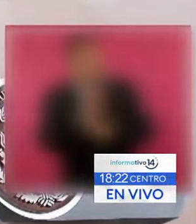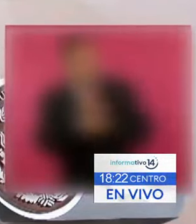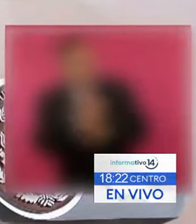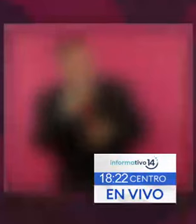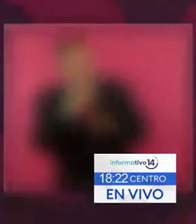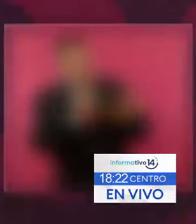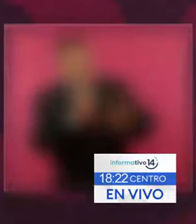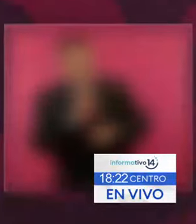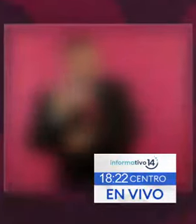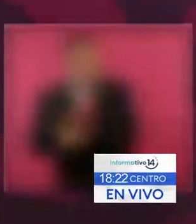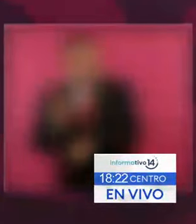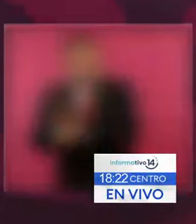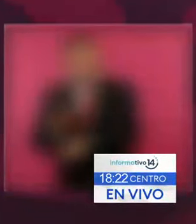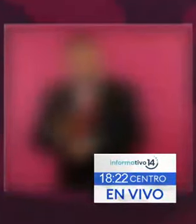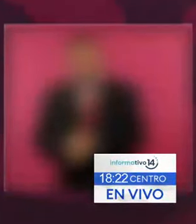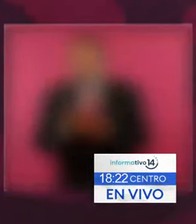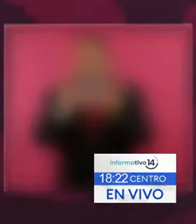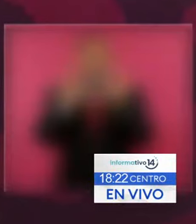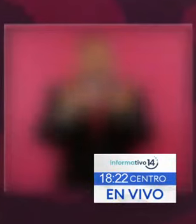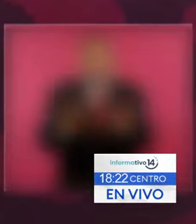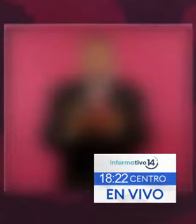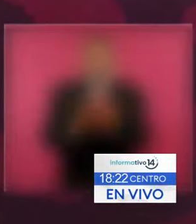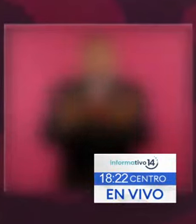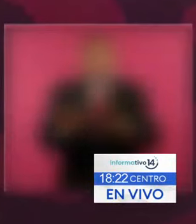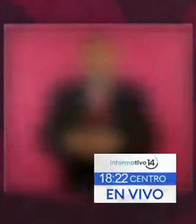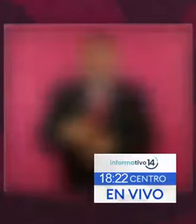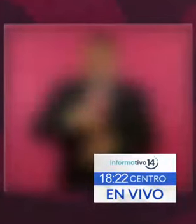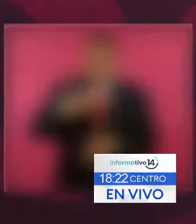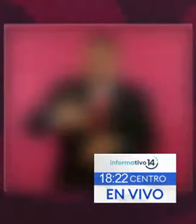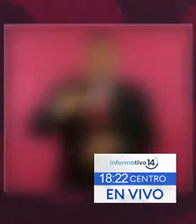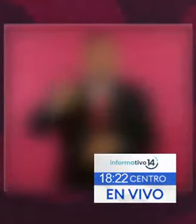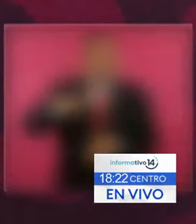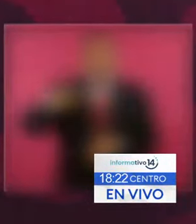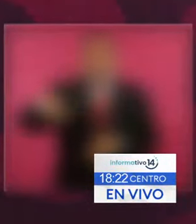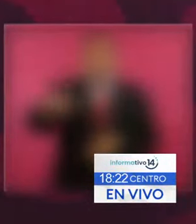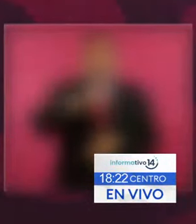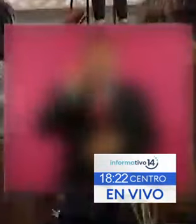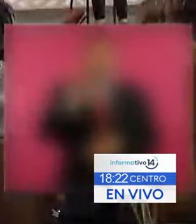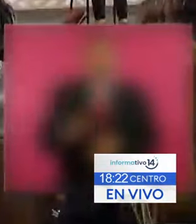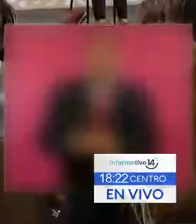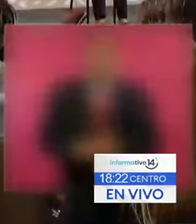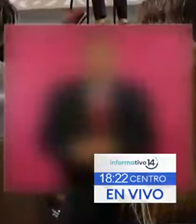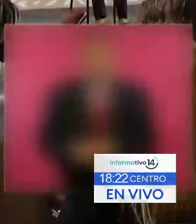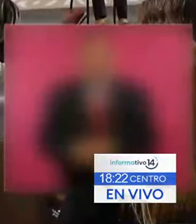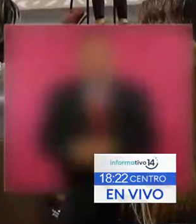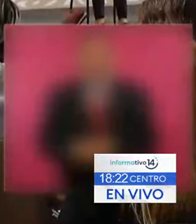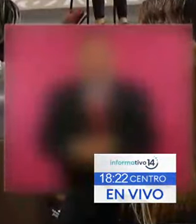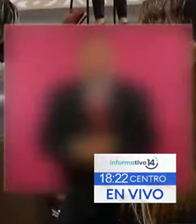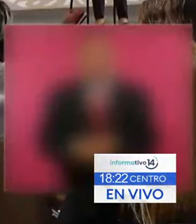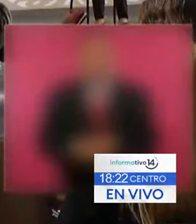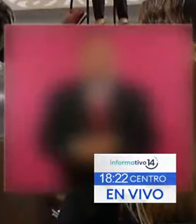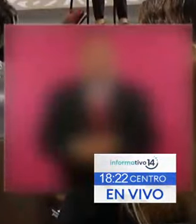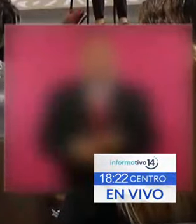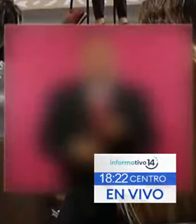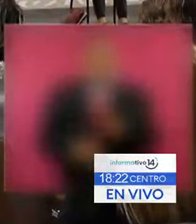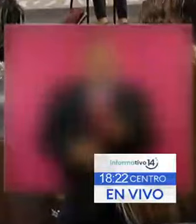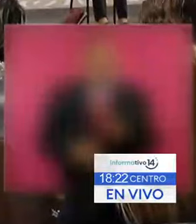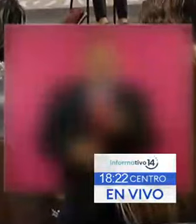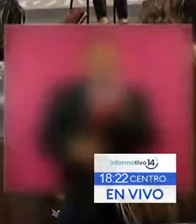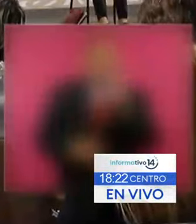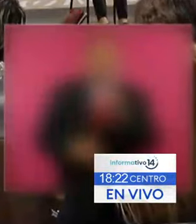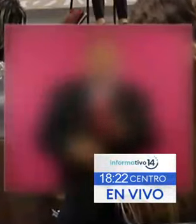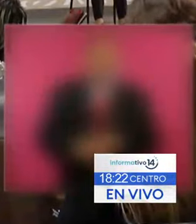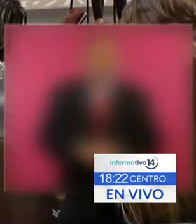este momento una entrevista con el presidente de Grupo Salinas, el empresario Ricardo Salinas Pliego, quien, por cierto,